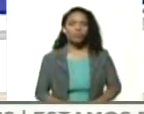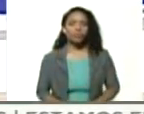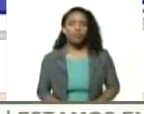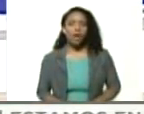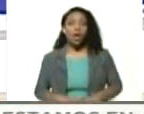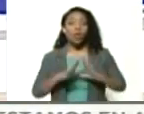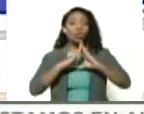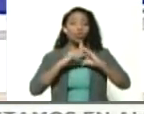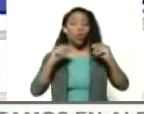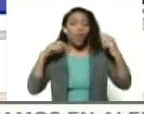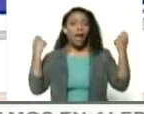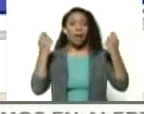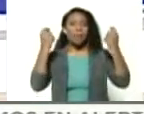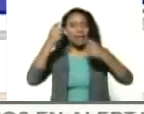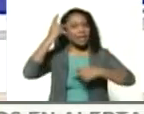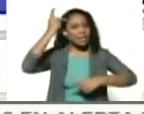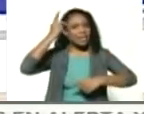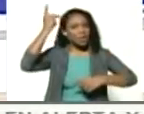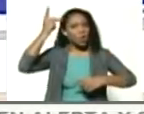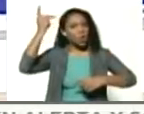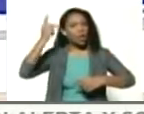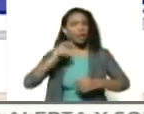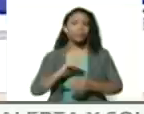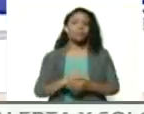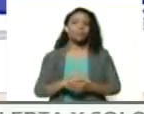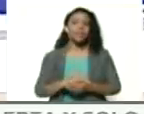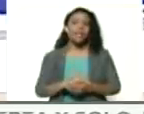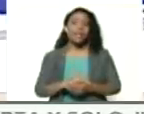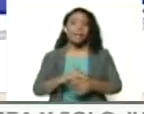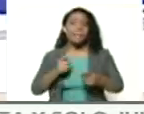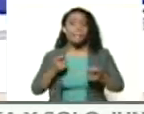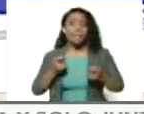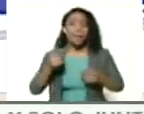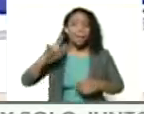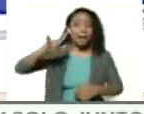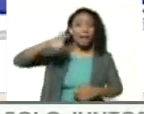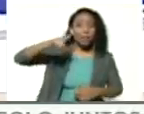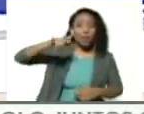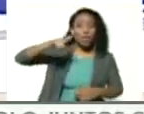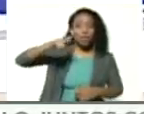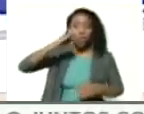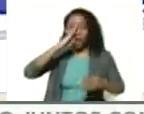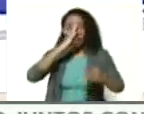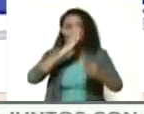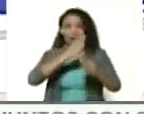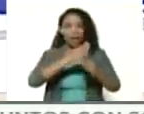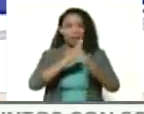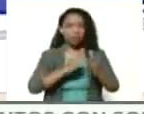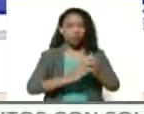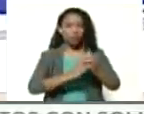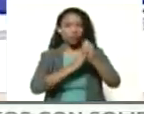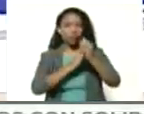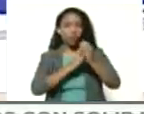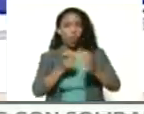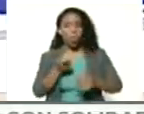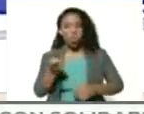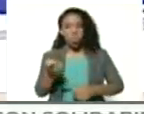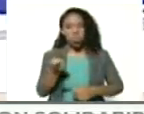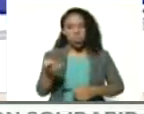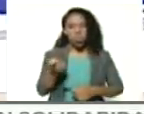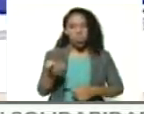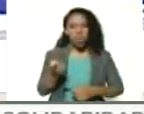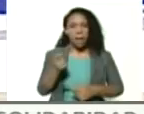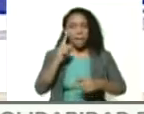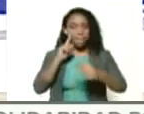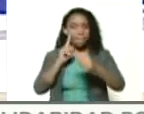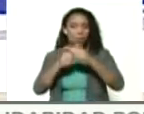las campañas psicológicas de manipulación dirigidas a captar la